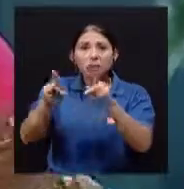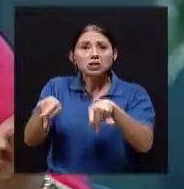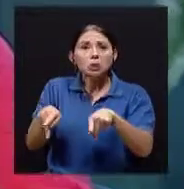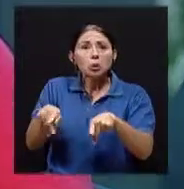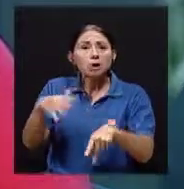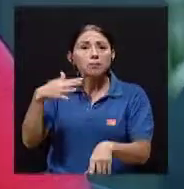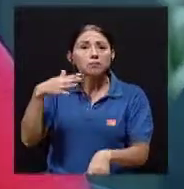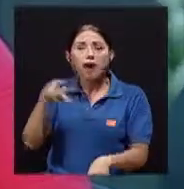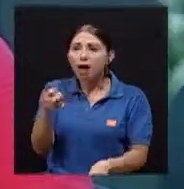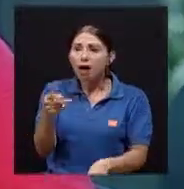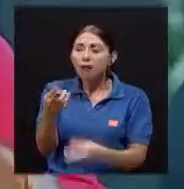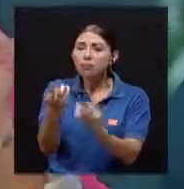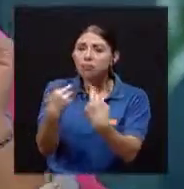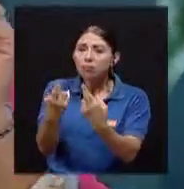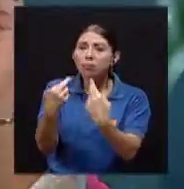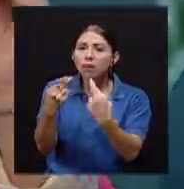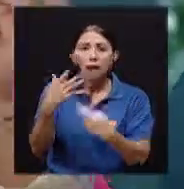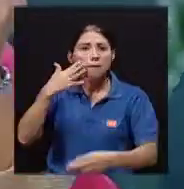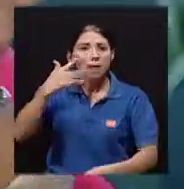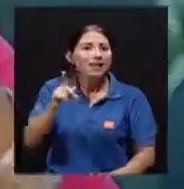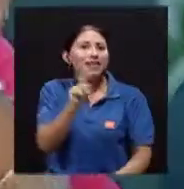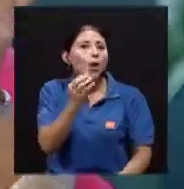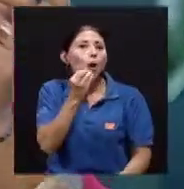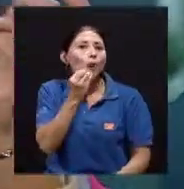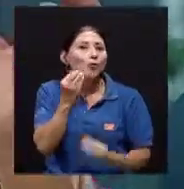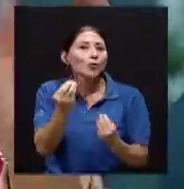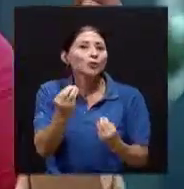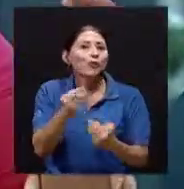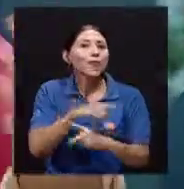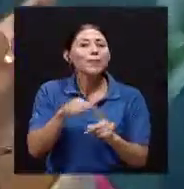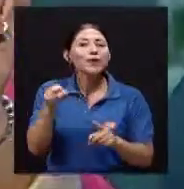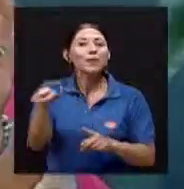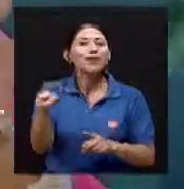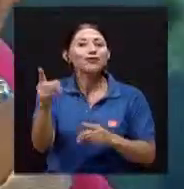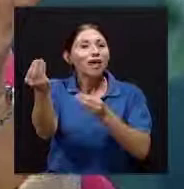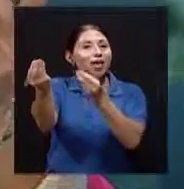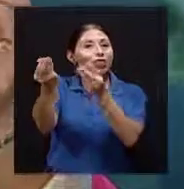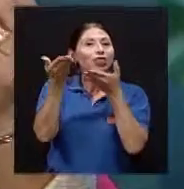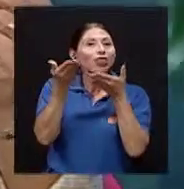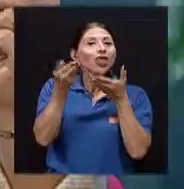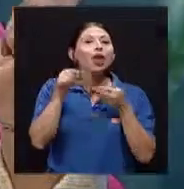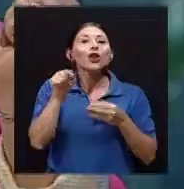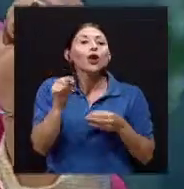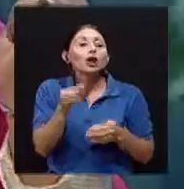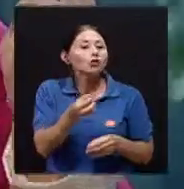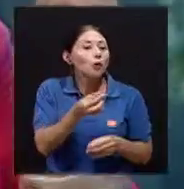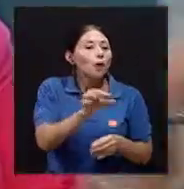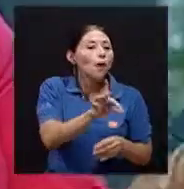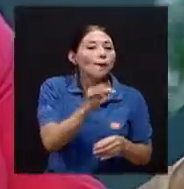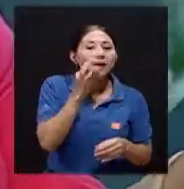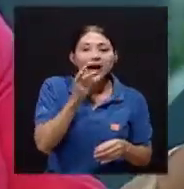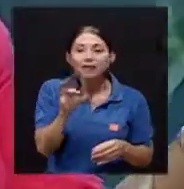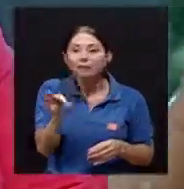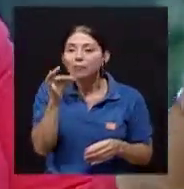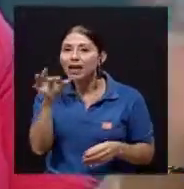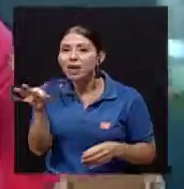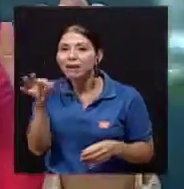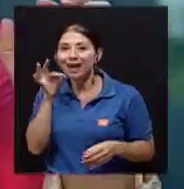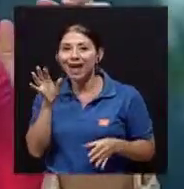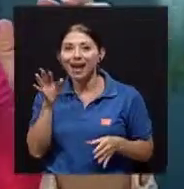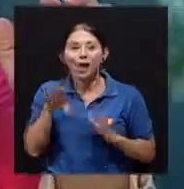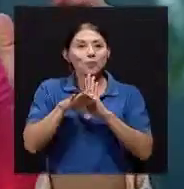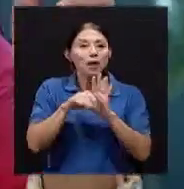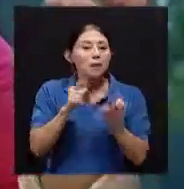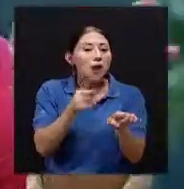parece que no comen mucho, ¿verdad? Pero no reportan lo que pican. Entonces, en ese picar resulta que pasé y me comí la galletilla que dejó el chiquillo por